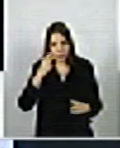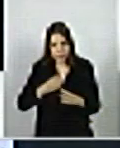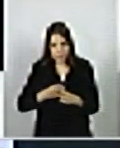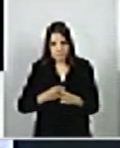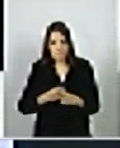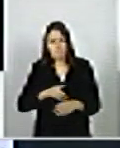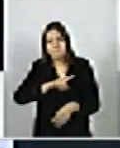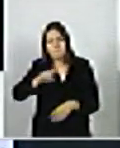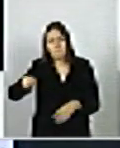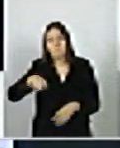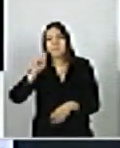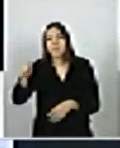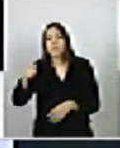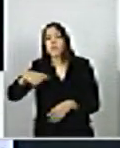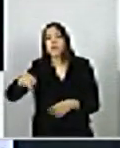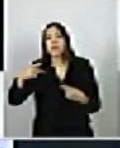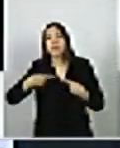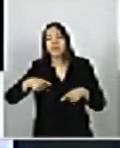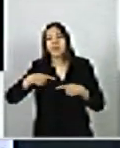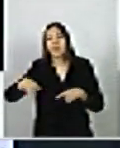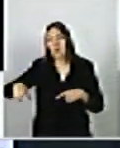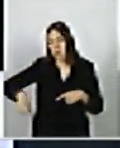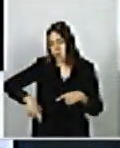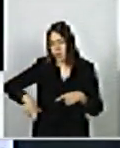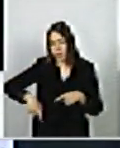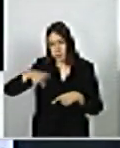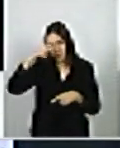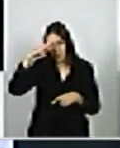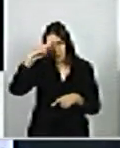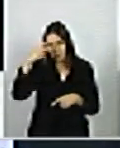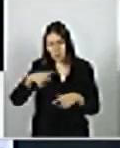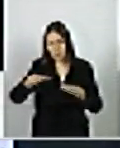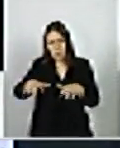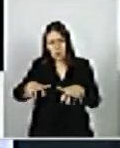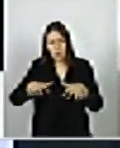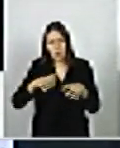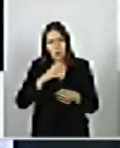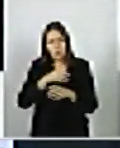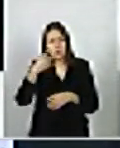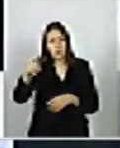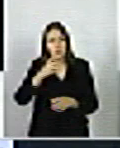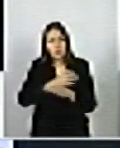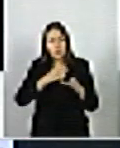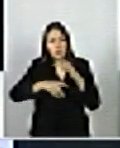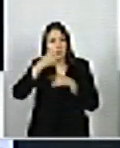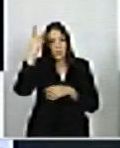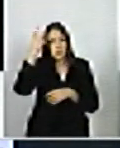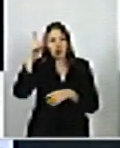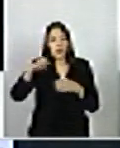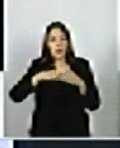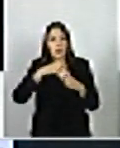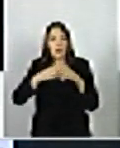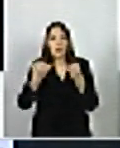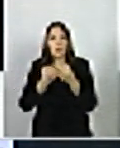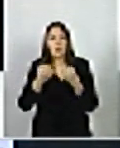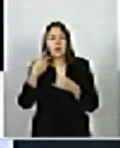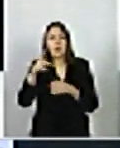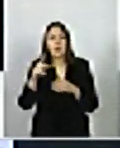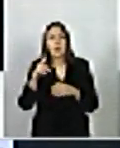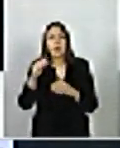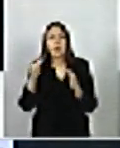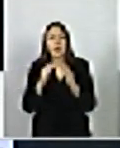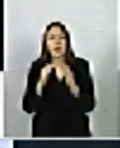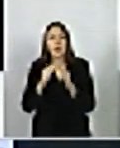enemigo, entre ellos una sucursal muy fuerte de la Casa Bayer, que